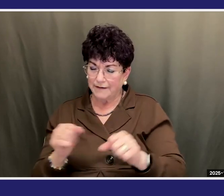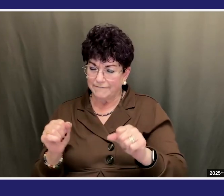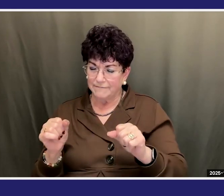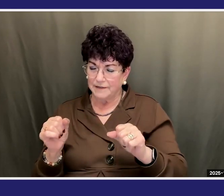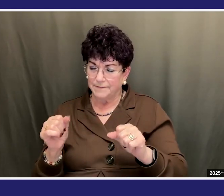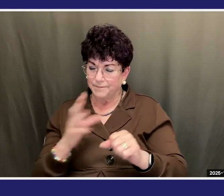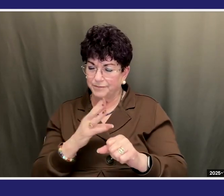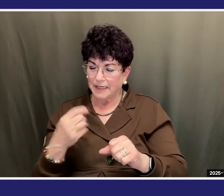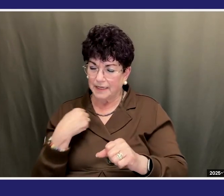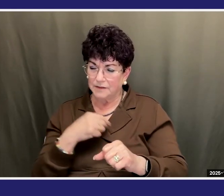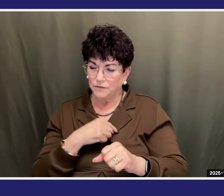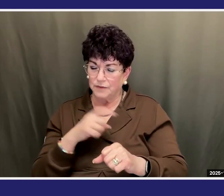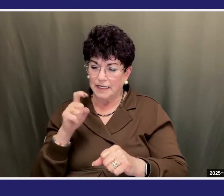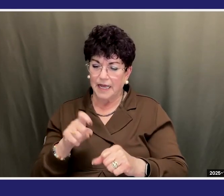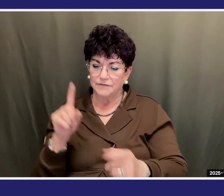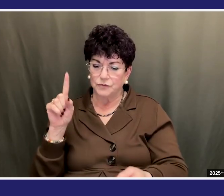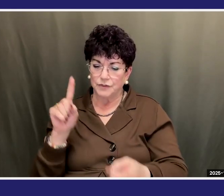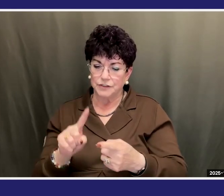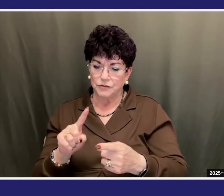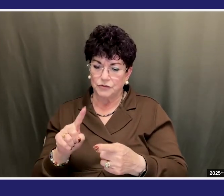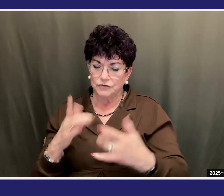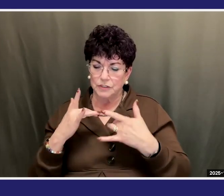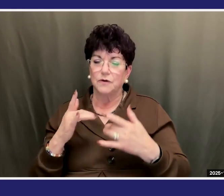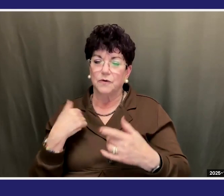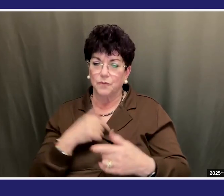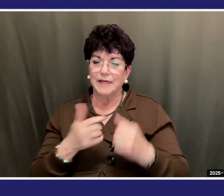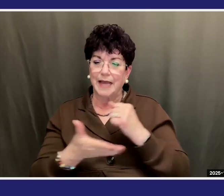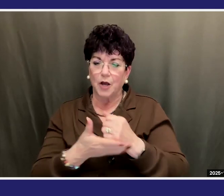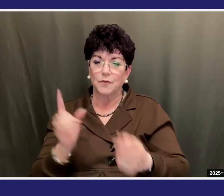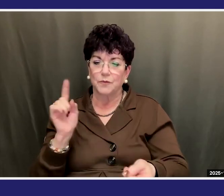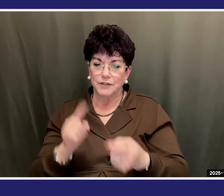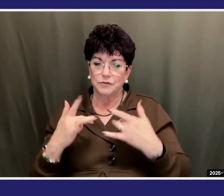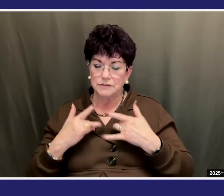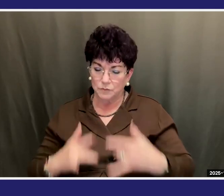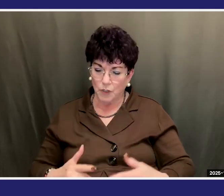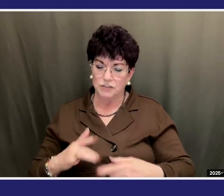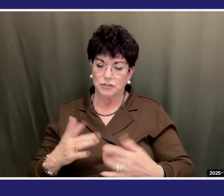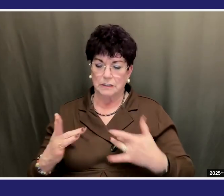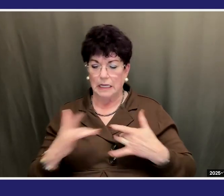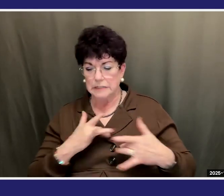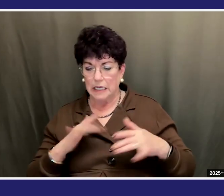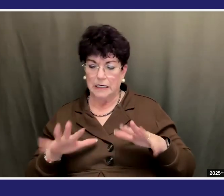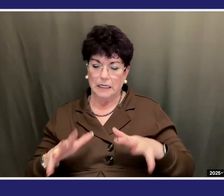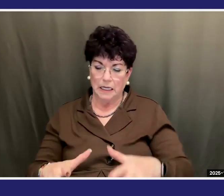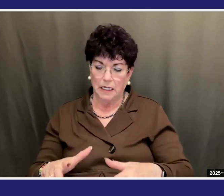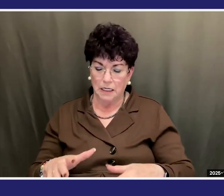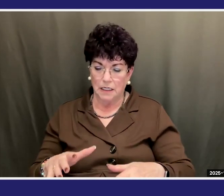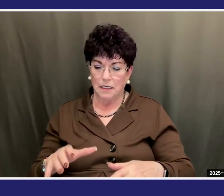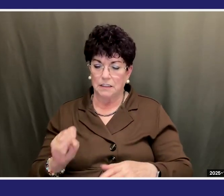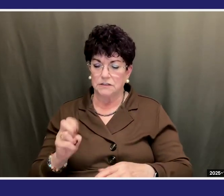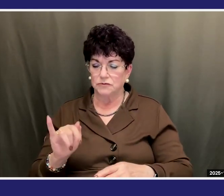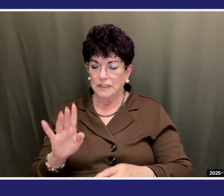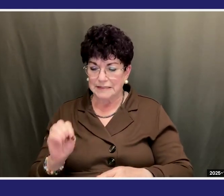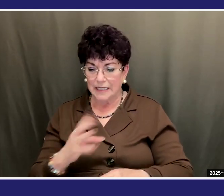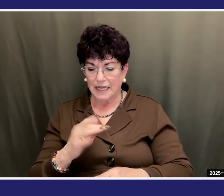de depresión, ansiedad, ideación suicida, sentir de no pertenecer y demás temas que como seres humanos presenciamos